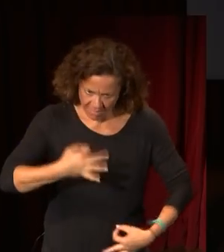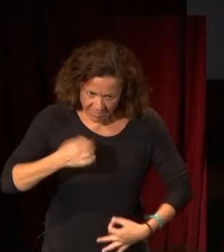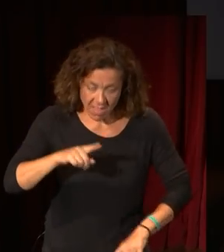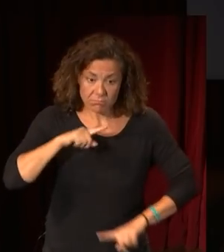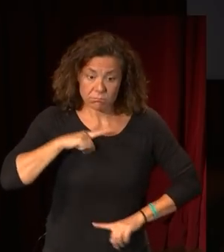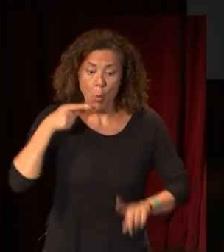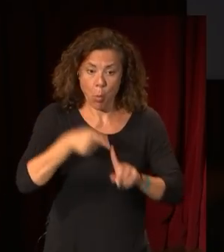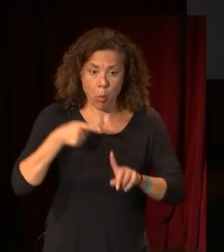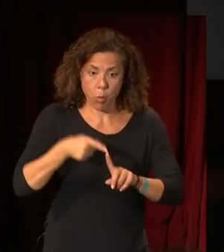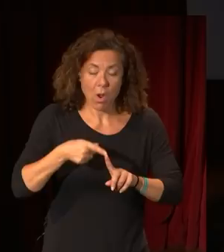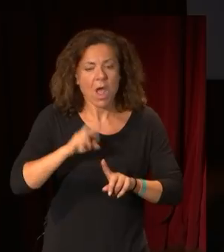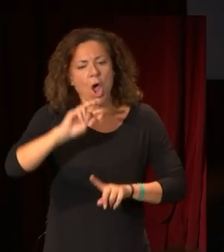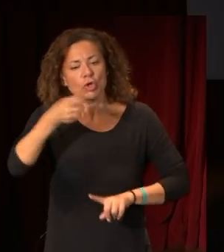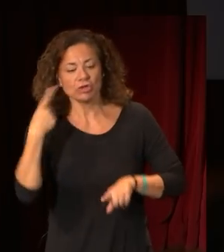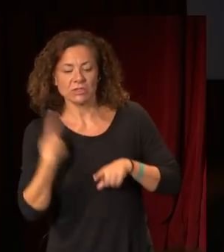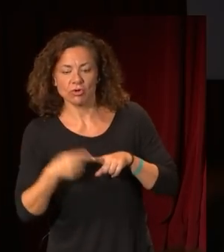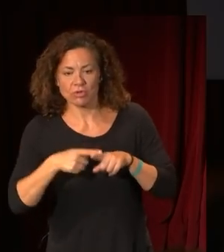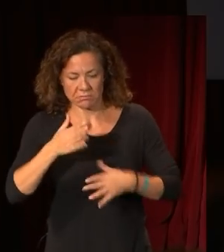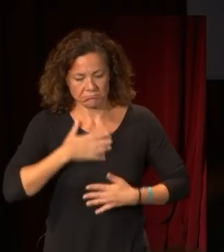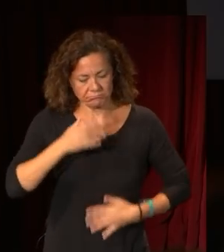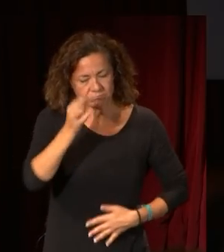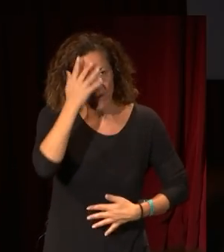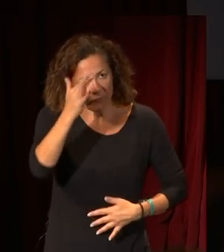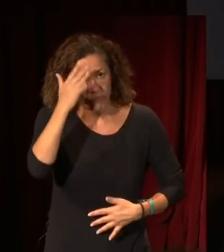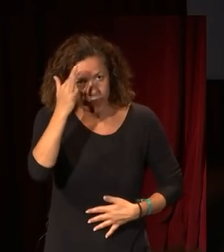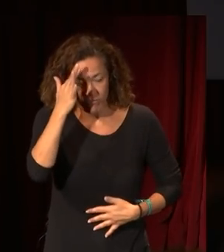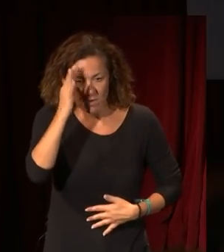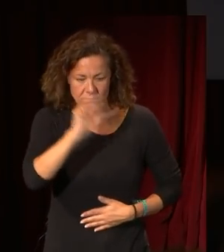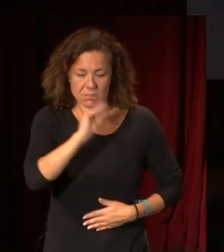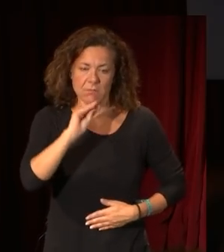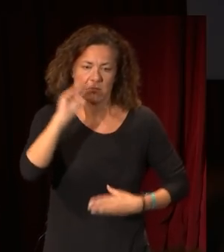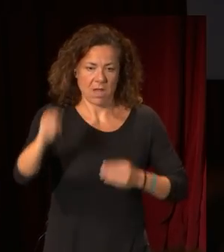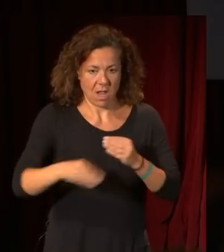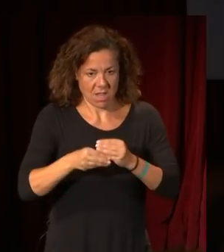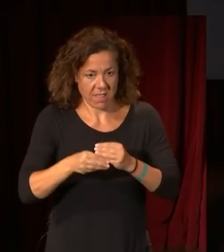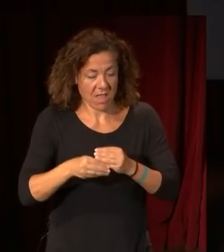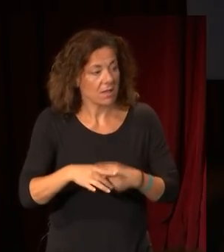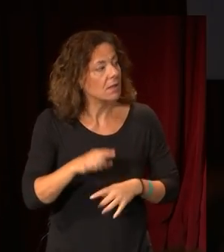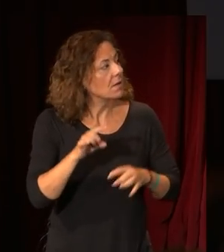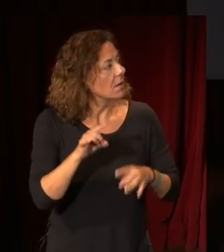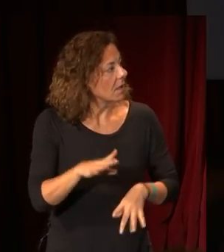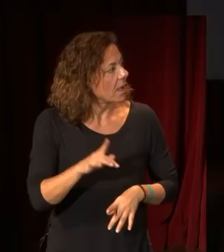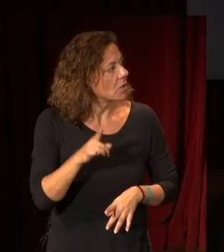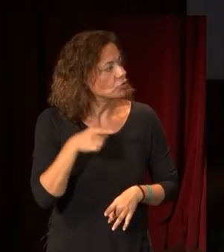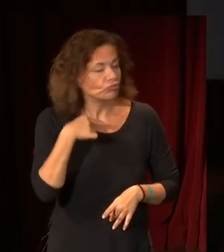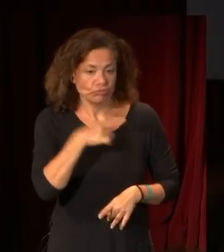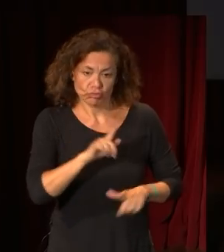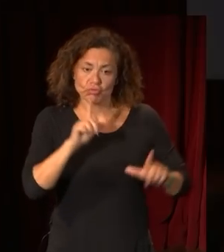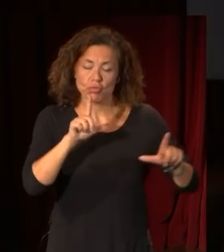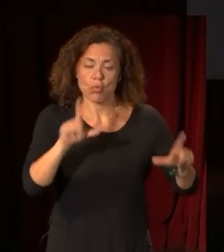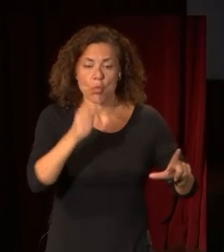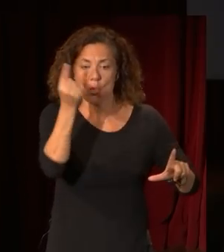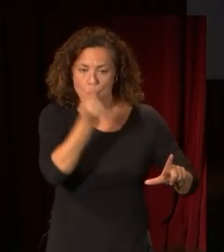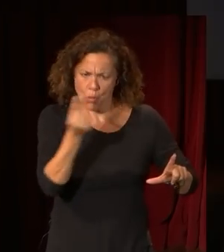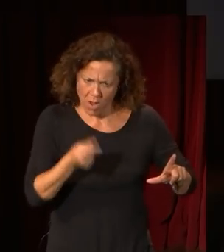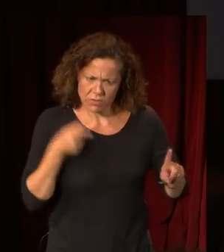genérico y otros productos de su fantasía de su imaginación como sucederá en buena parte de sus creaciones